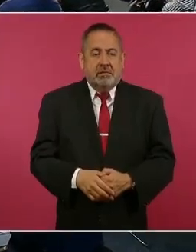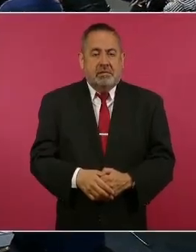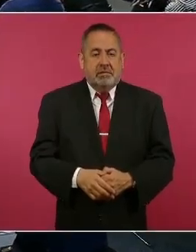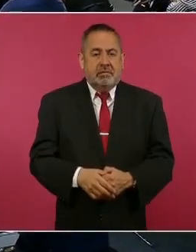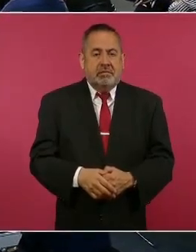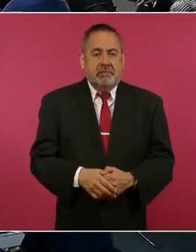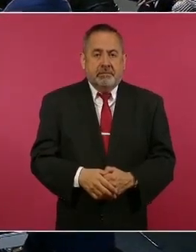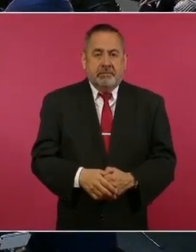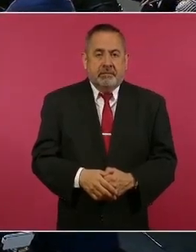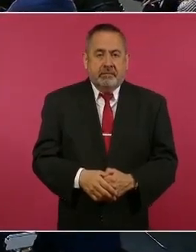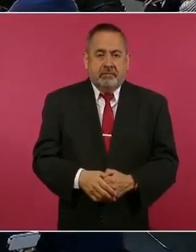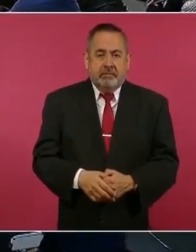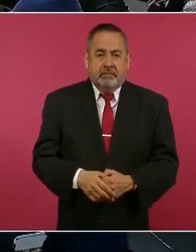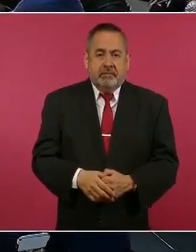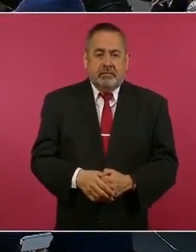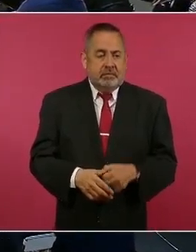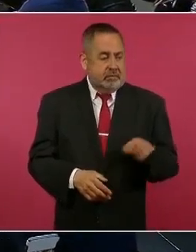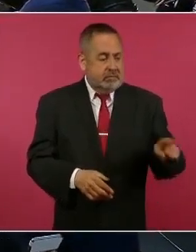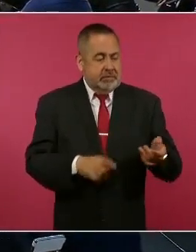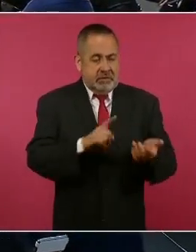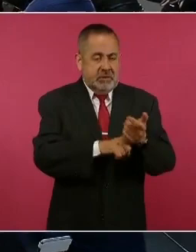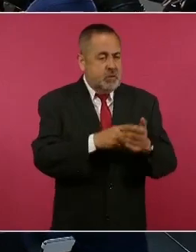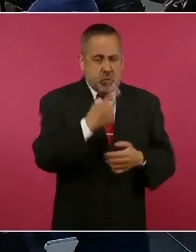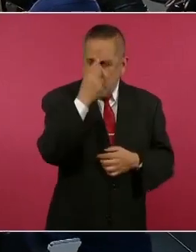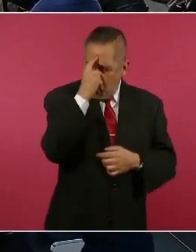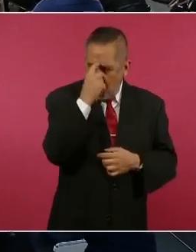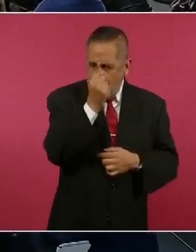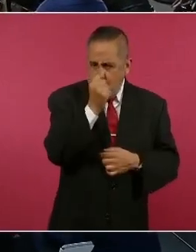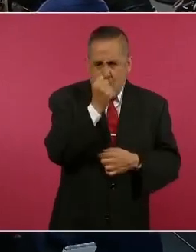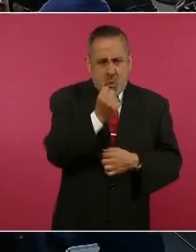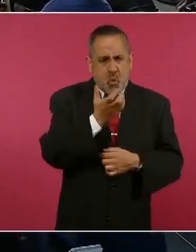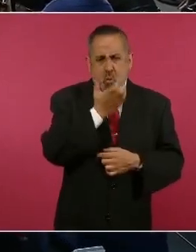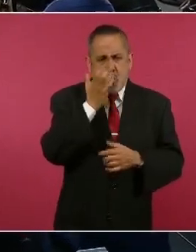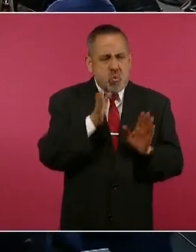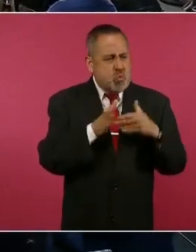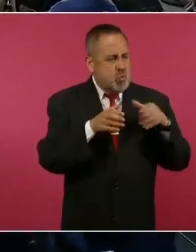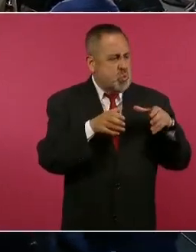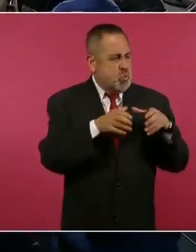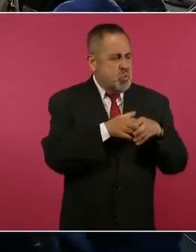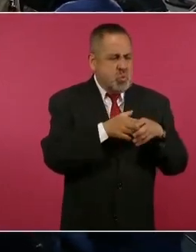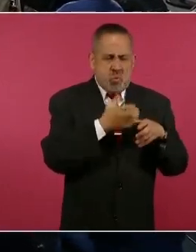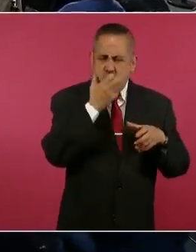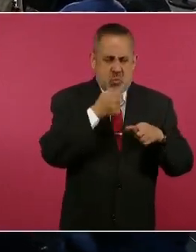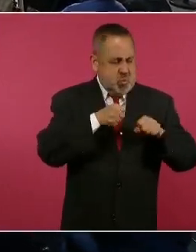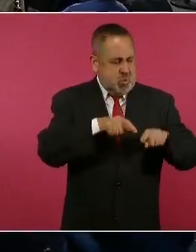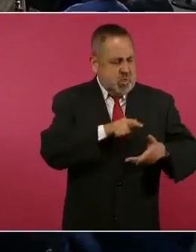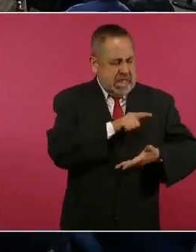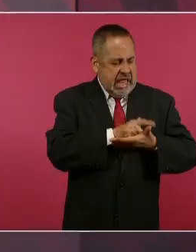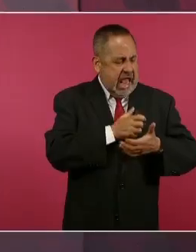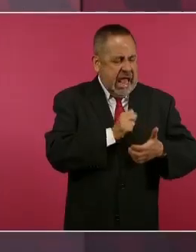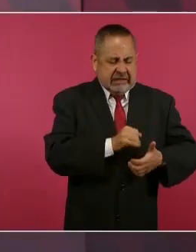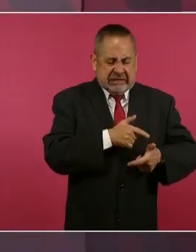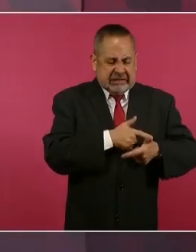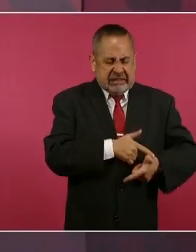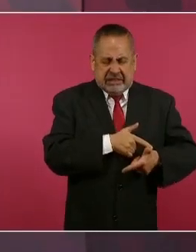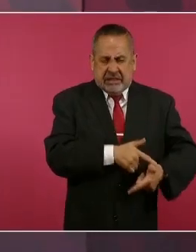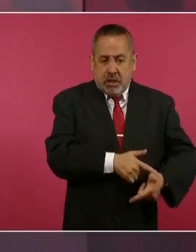de un conservadurismo extremo, de